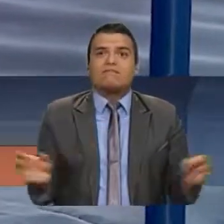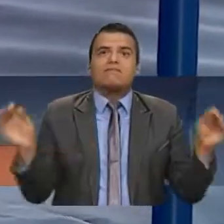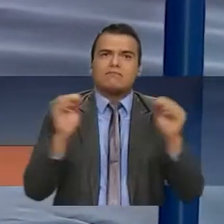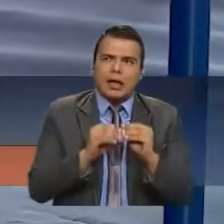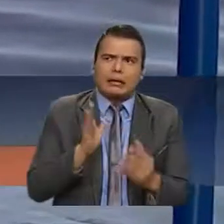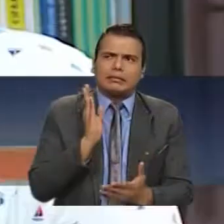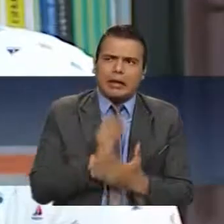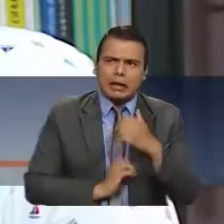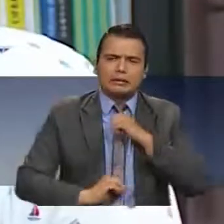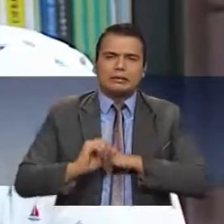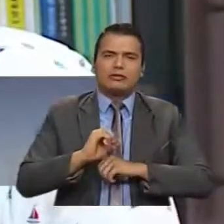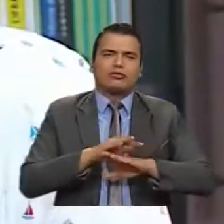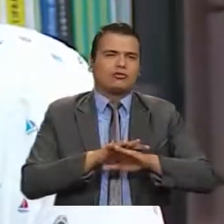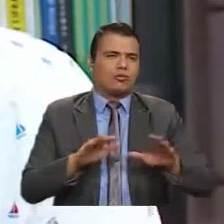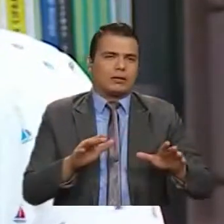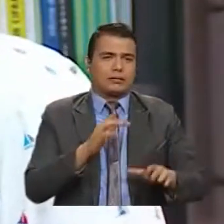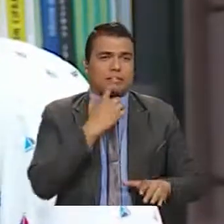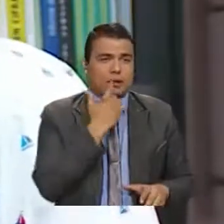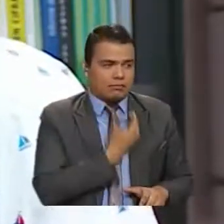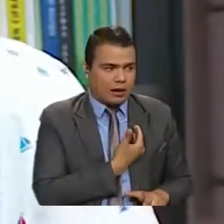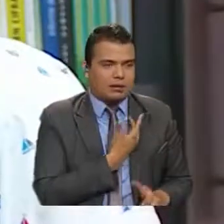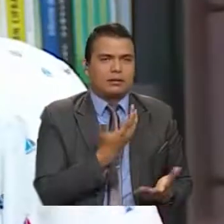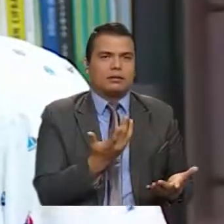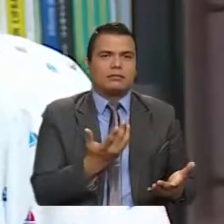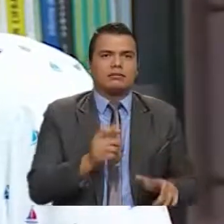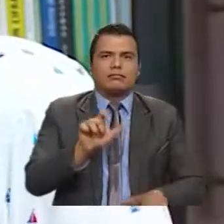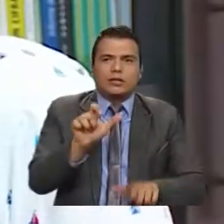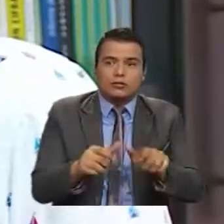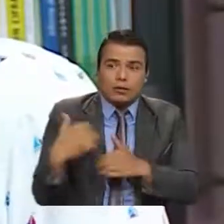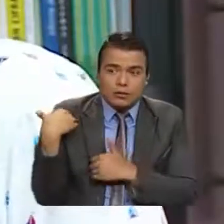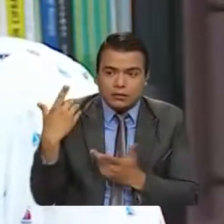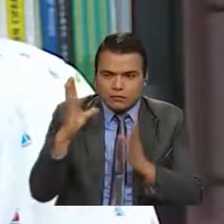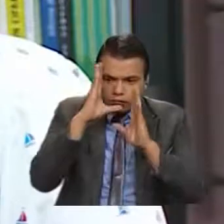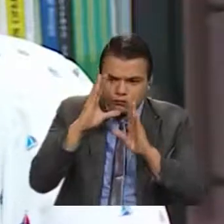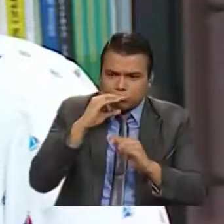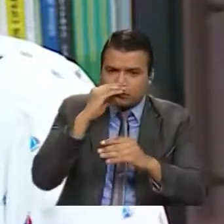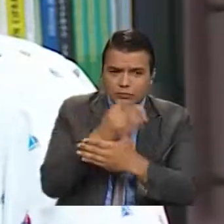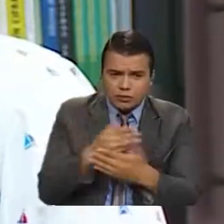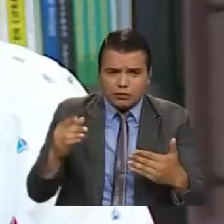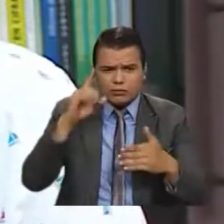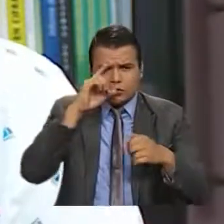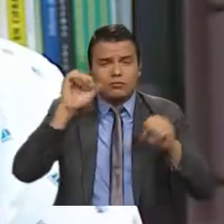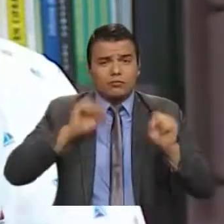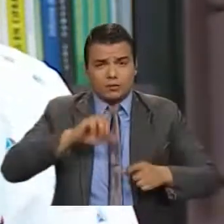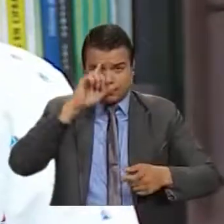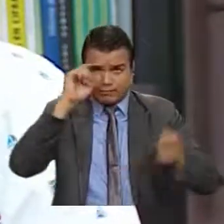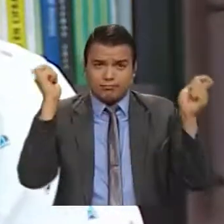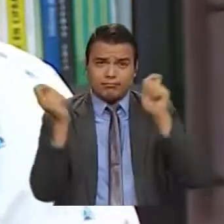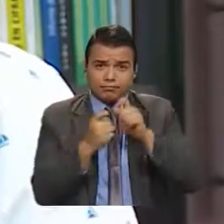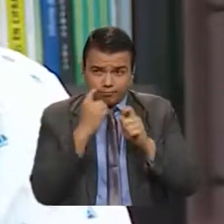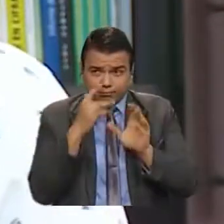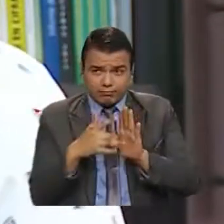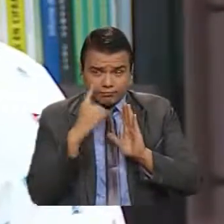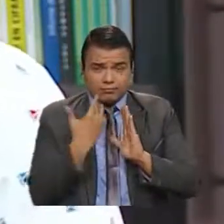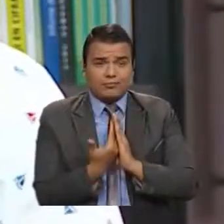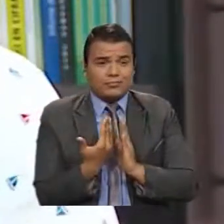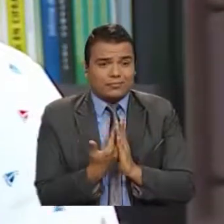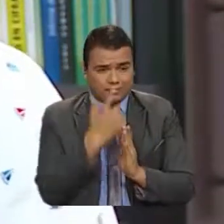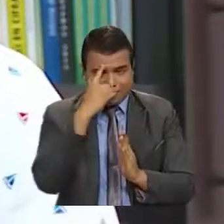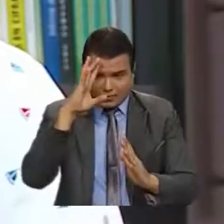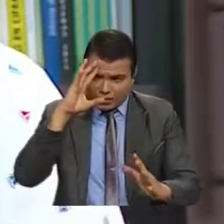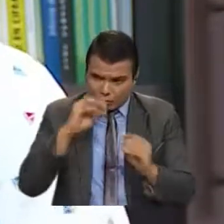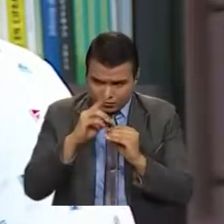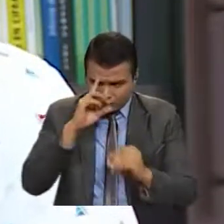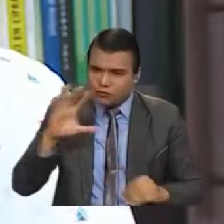lesionados a todos los papás a todos los acudientes de que podemos cambiar la historia o sea para la muestra un botón nos pusimos de acuerdo